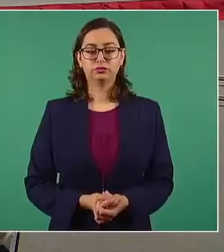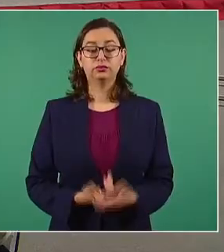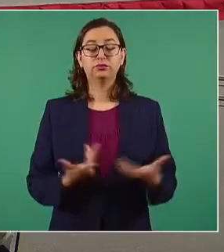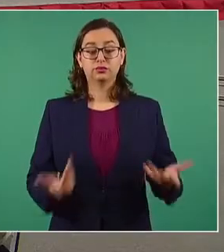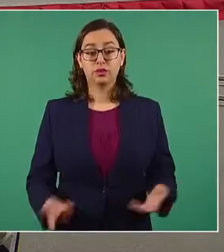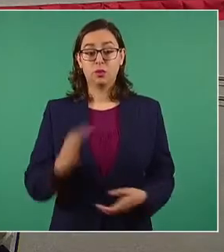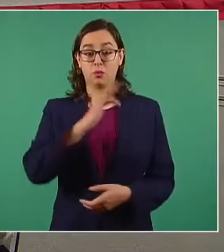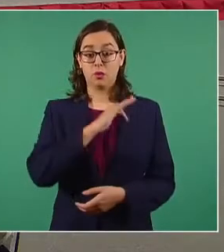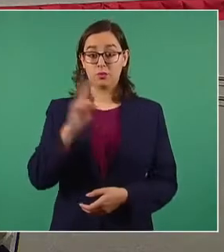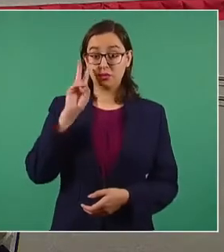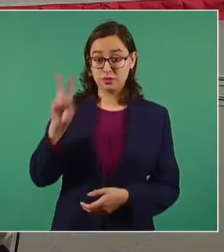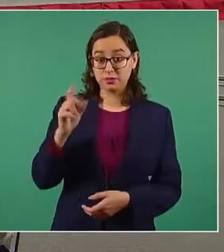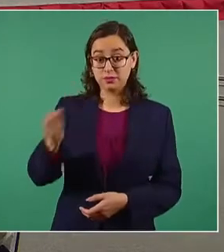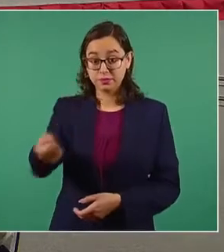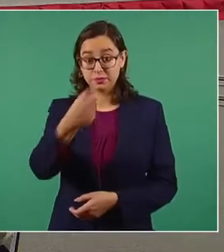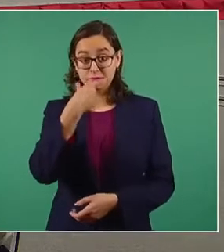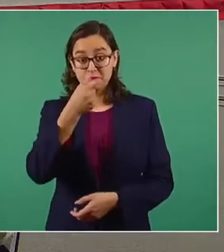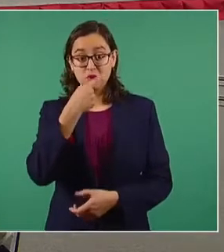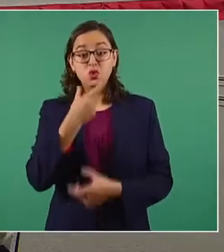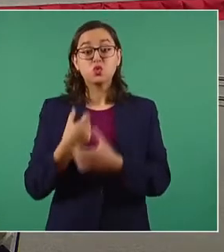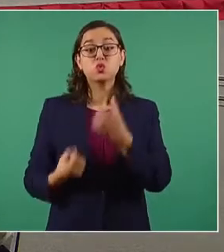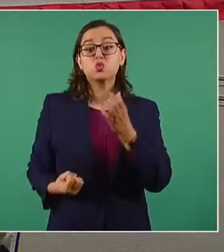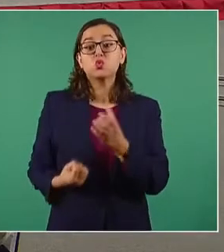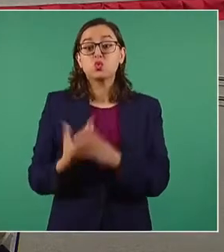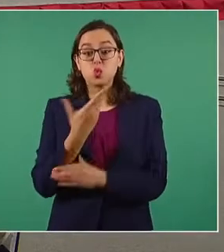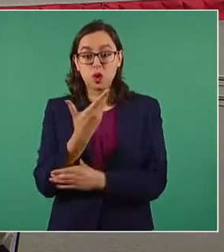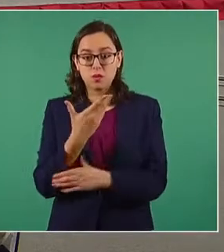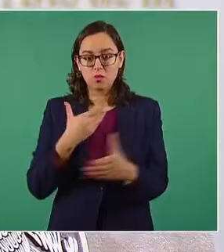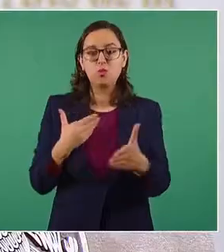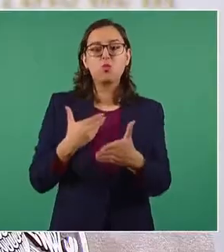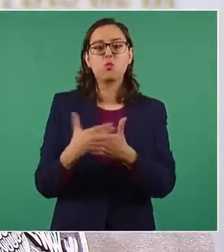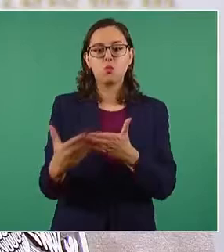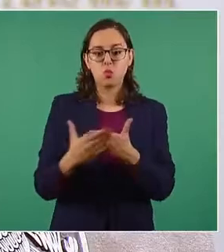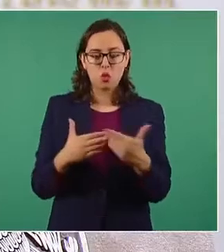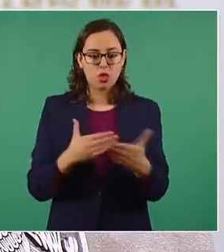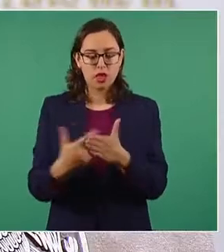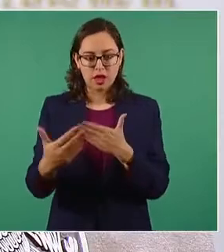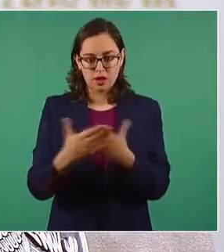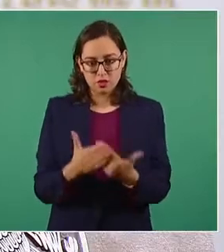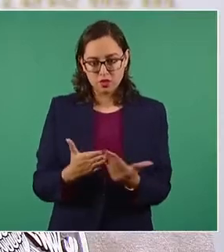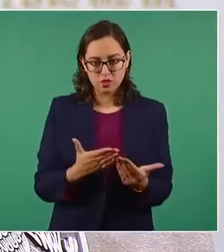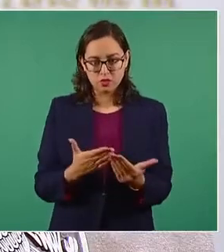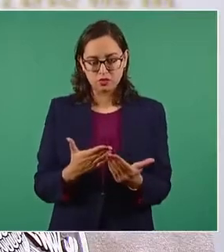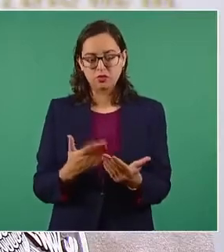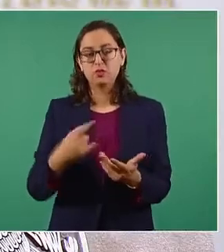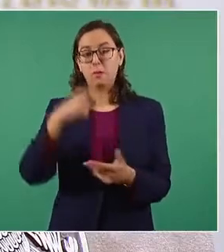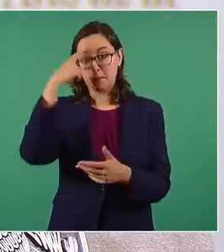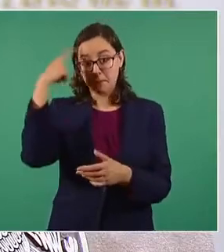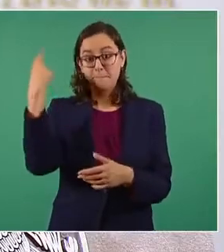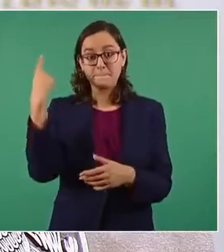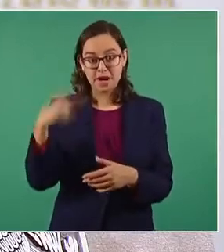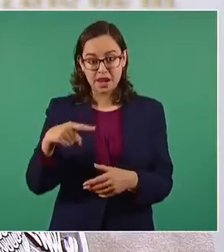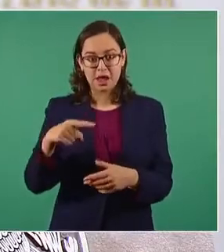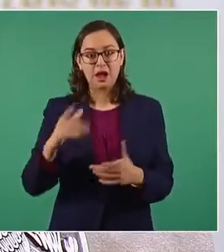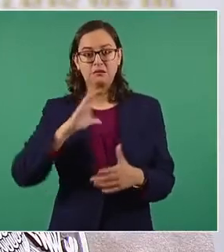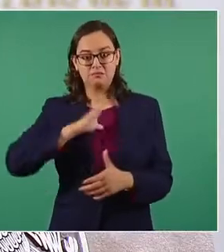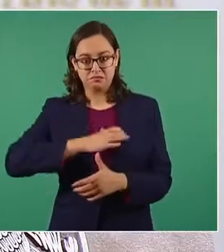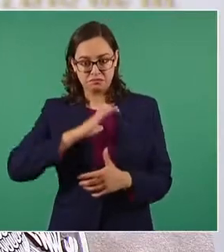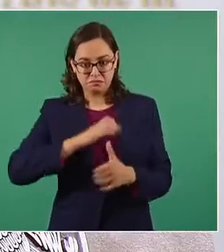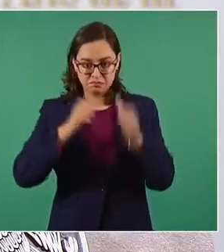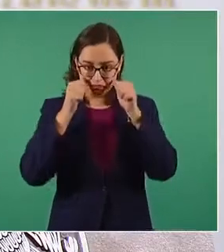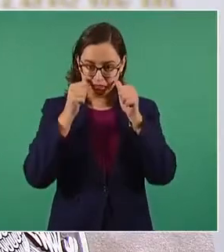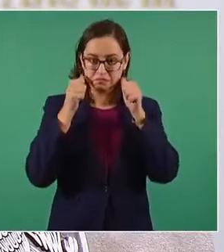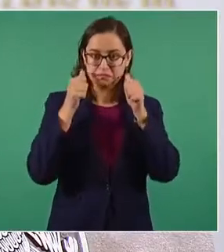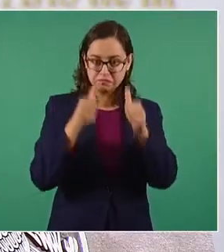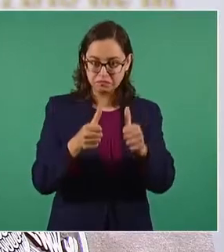la carboxipeptidasa y la rasburicasa son ejemplos de estos compuestos nuevos que ayudan a